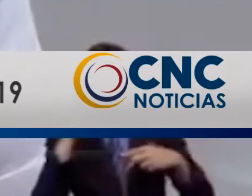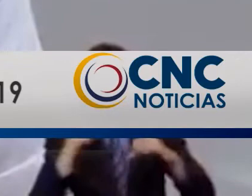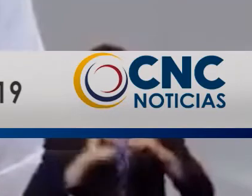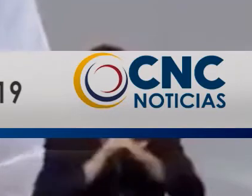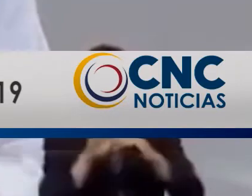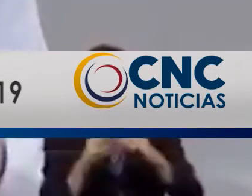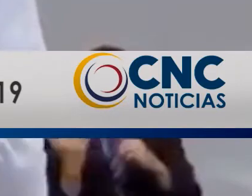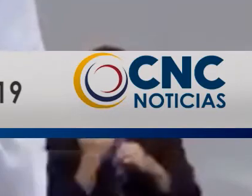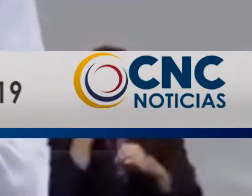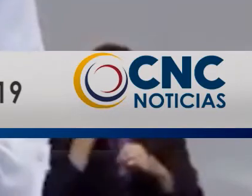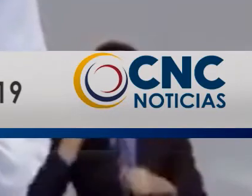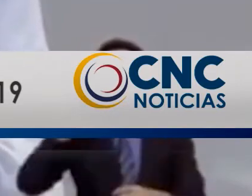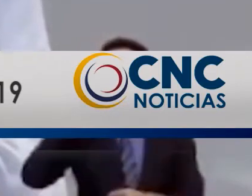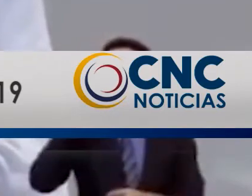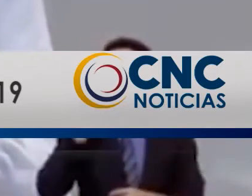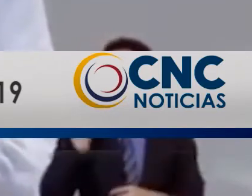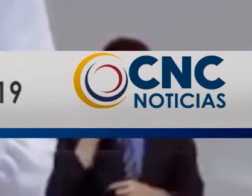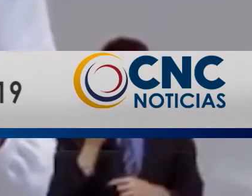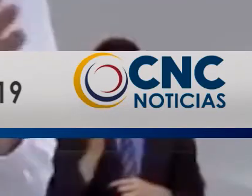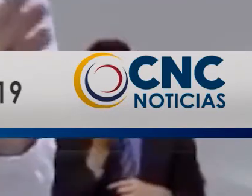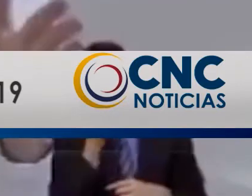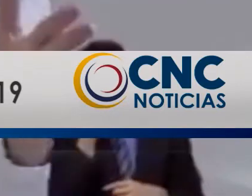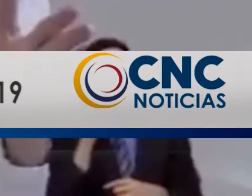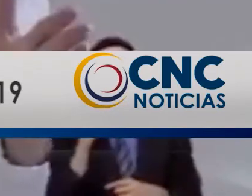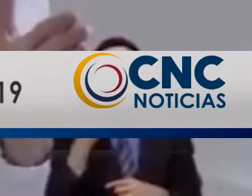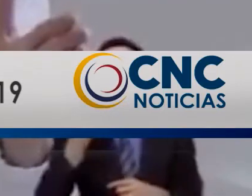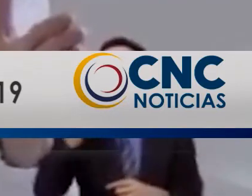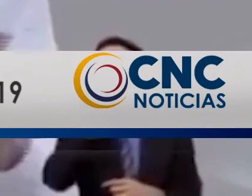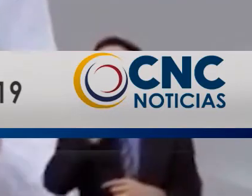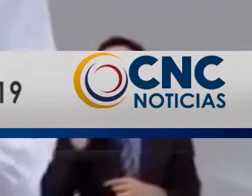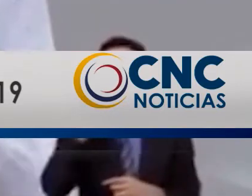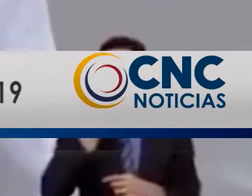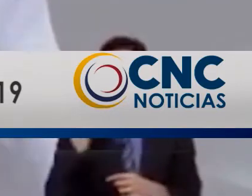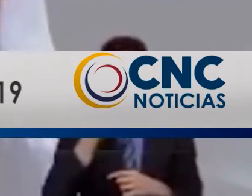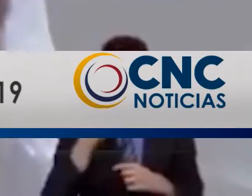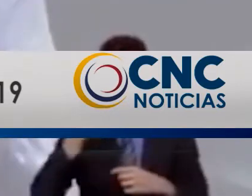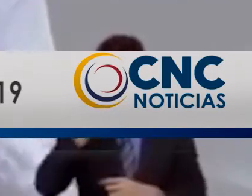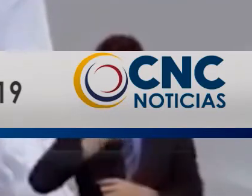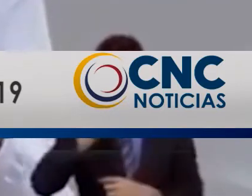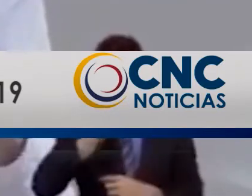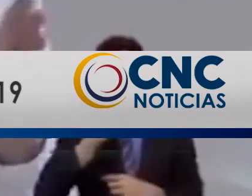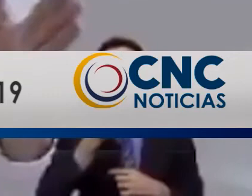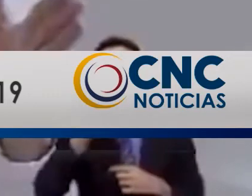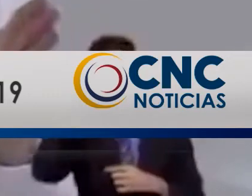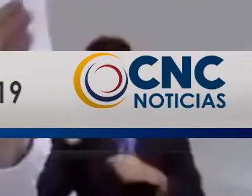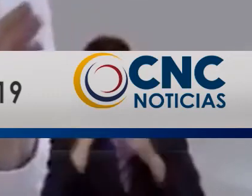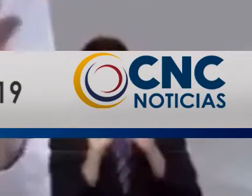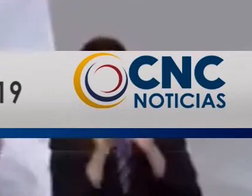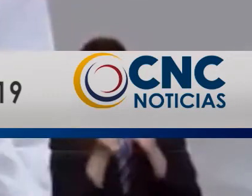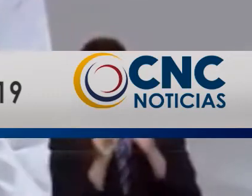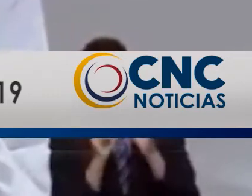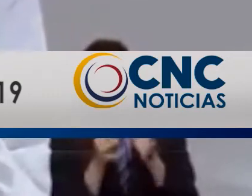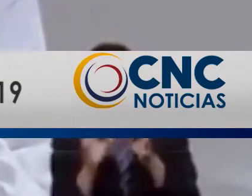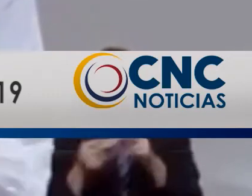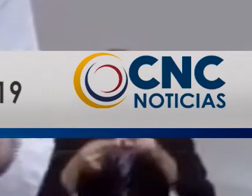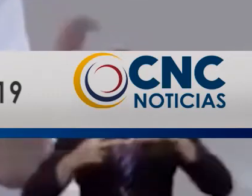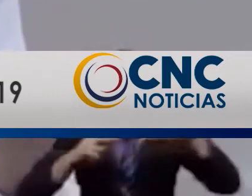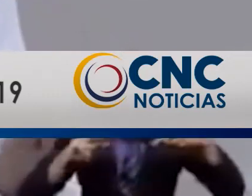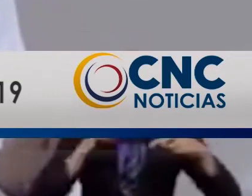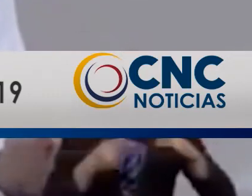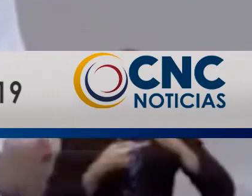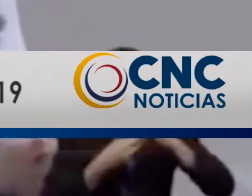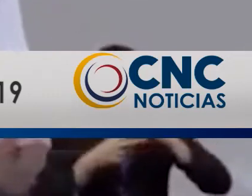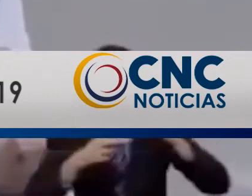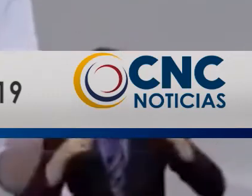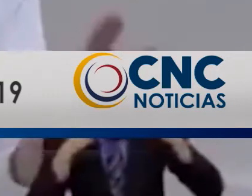faringe. Y esa es una prueba que se hace durante los primeros días de la enfermedad cuando el virus está ahí y somos capaces de detectarlos. Es